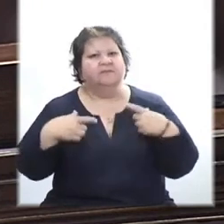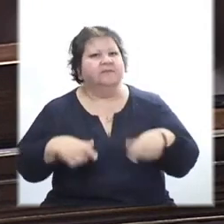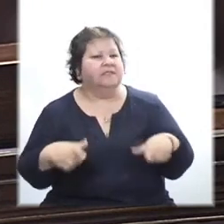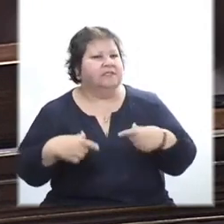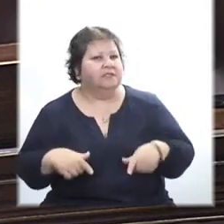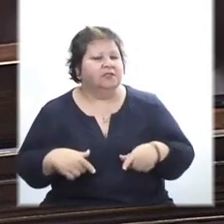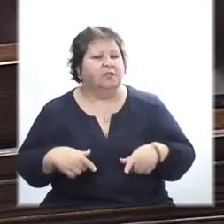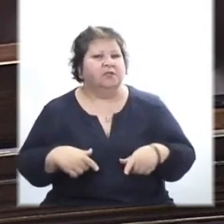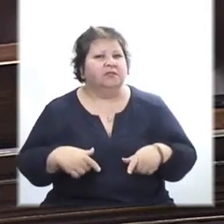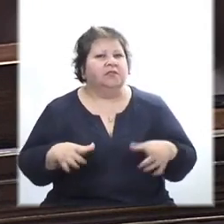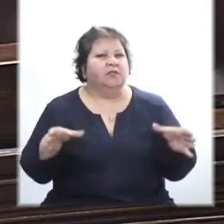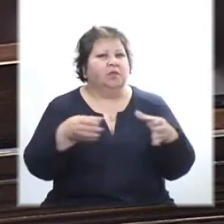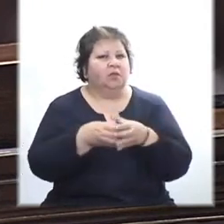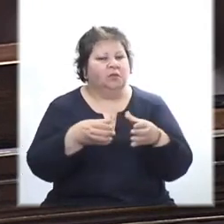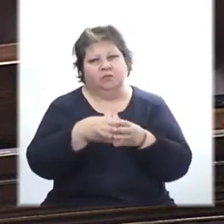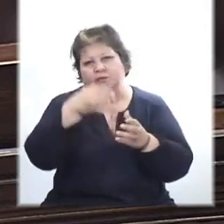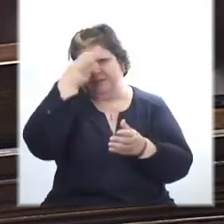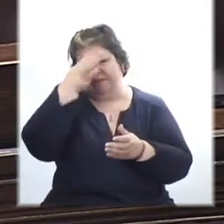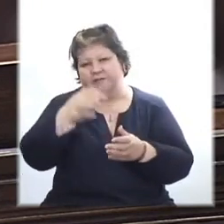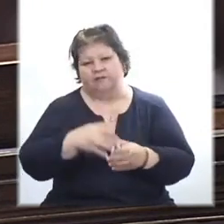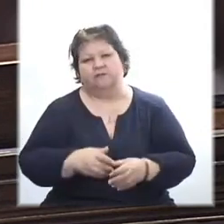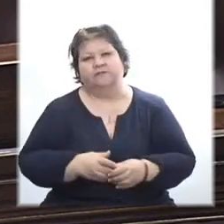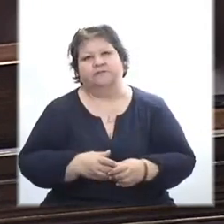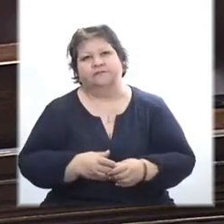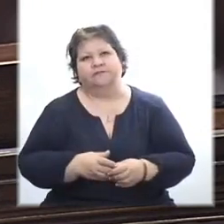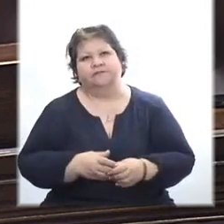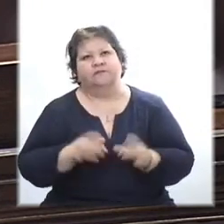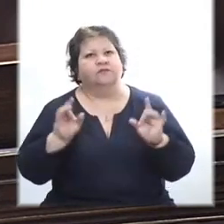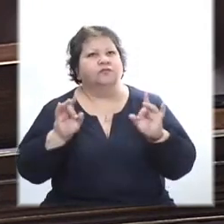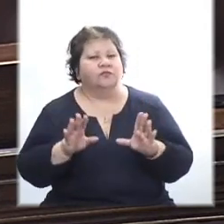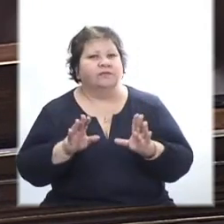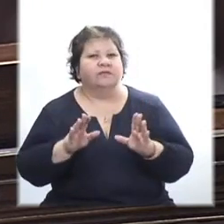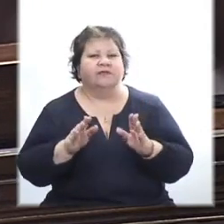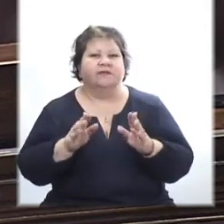las delegaciones aquí presentes. Solamente me queda por